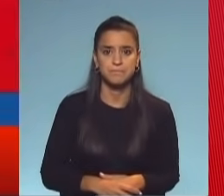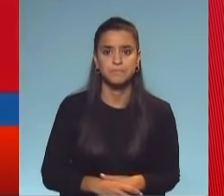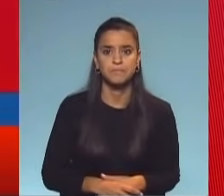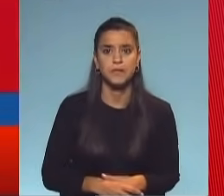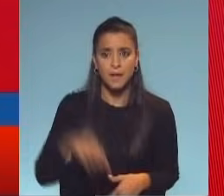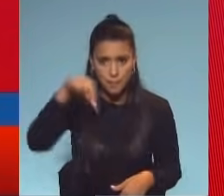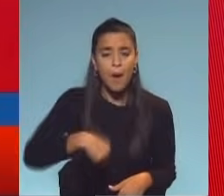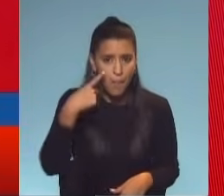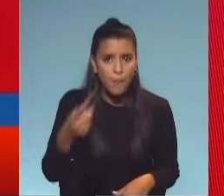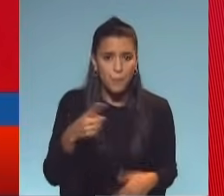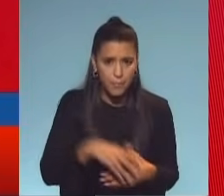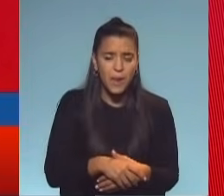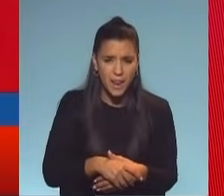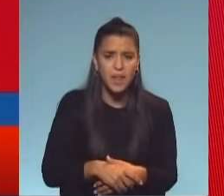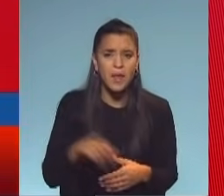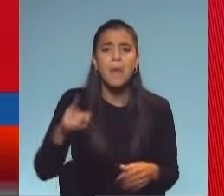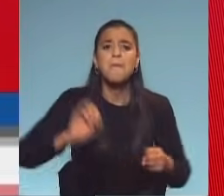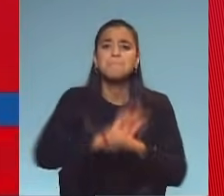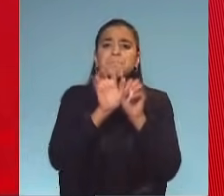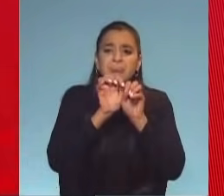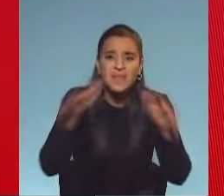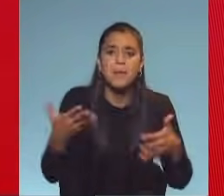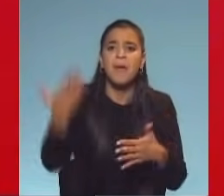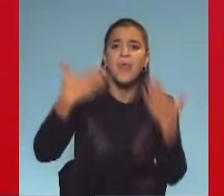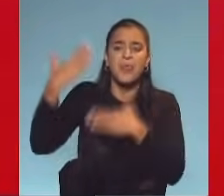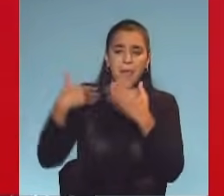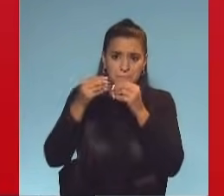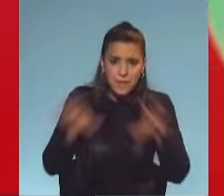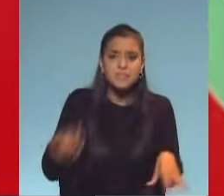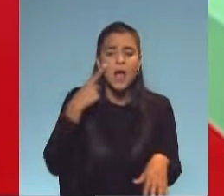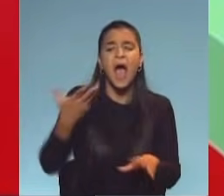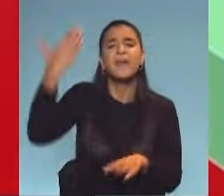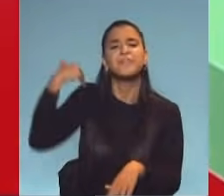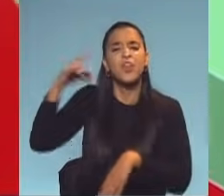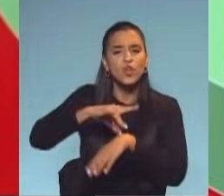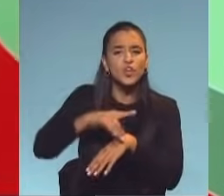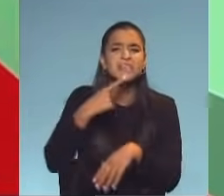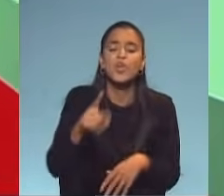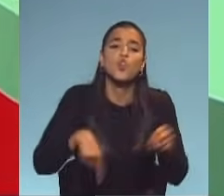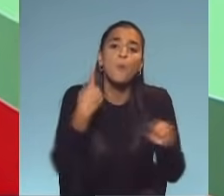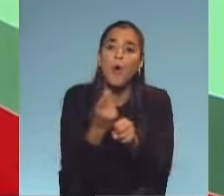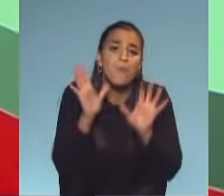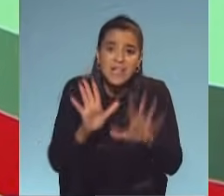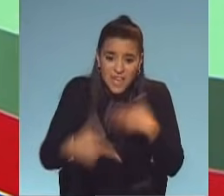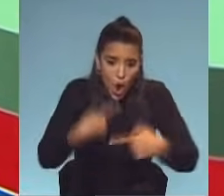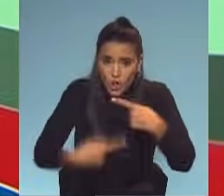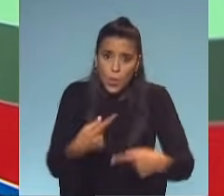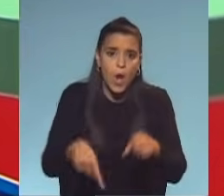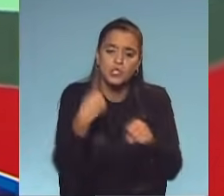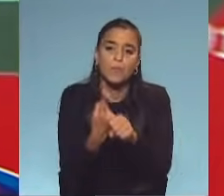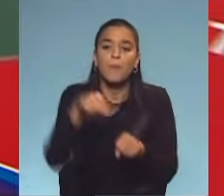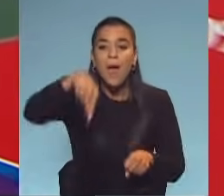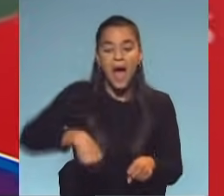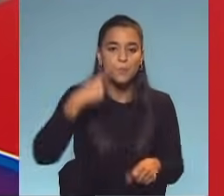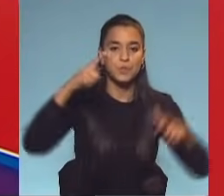Vamos a ver el panorama de la pandemia desde el inicio. A ver. Claro que sí, escuchábamos al doctor diciendo no podemos seguir de esta manera, pero a ver, en